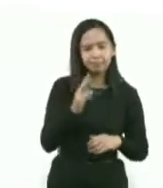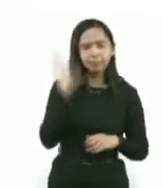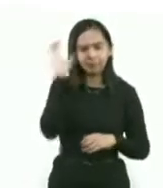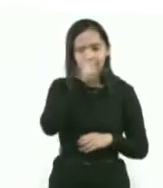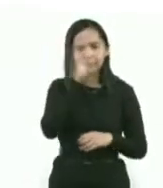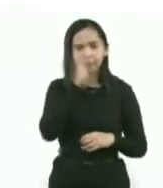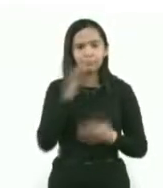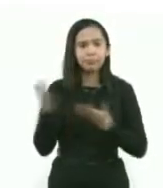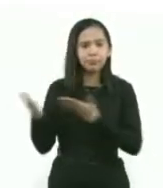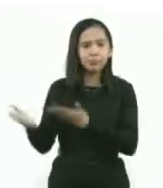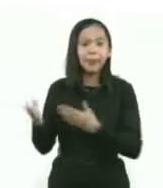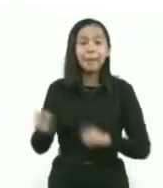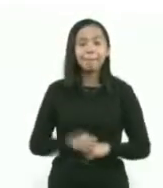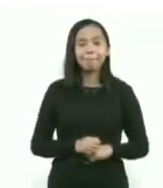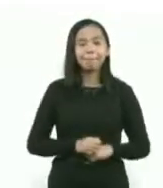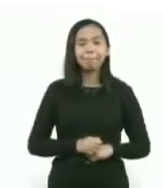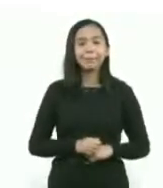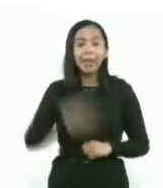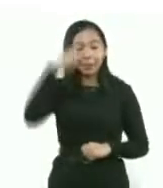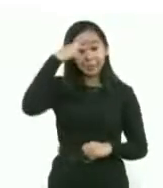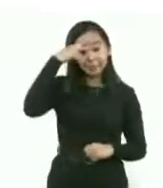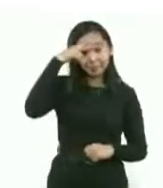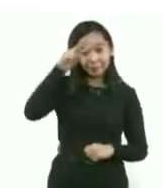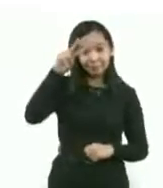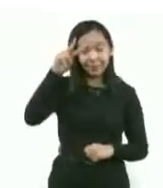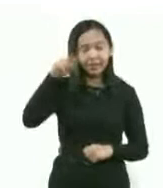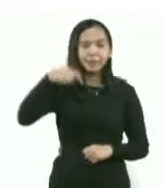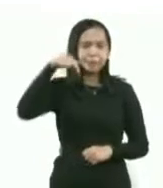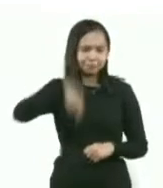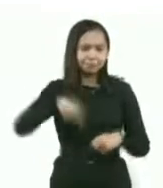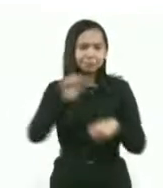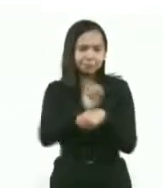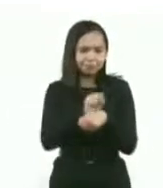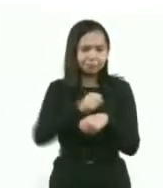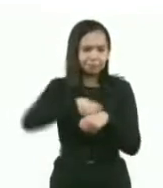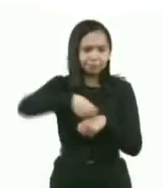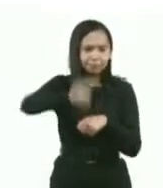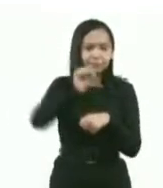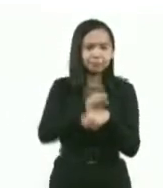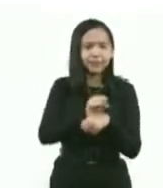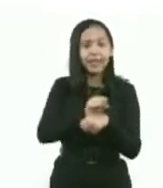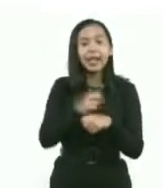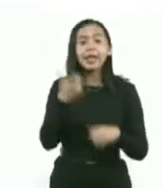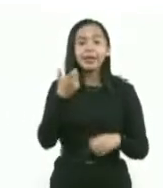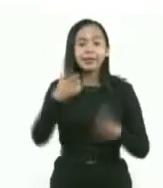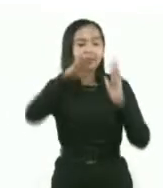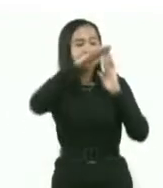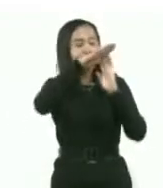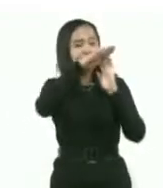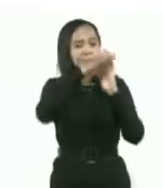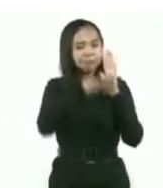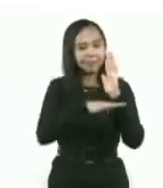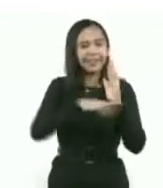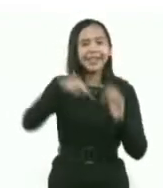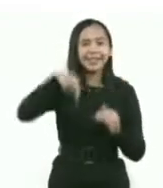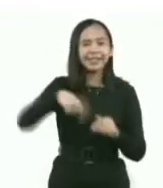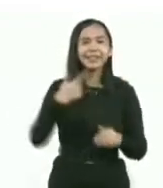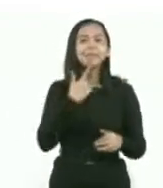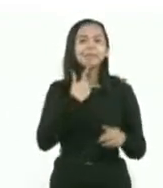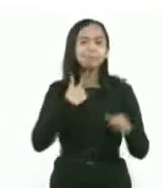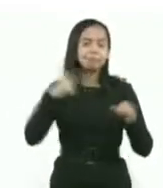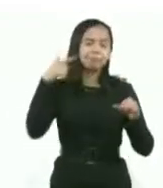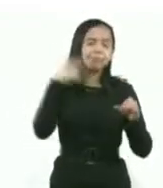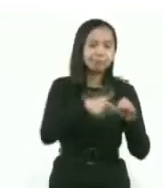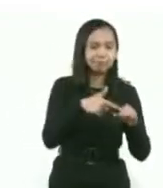que México tiene en esta semana los precios más bajos para gasolina y diésel a